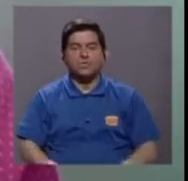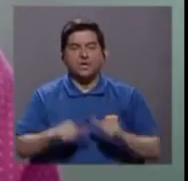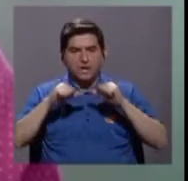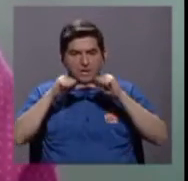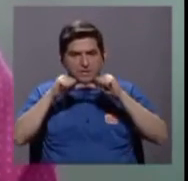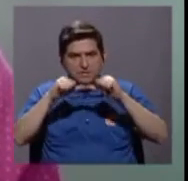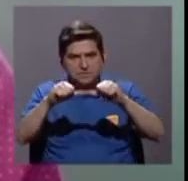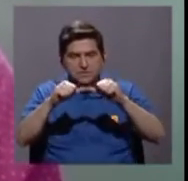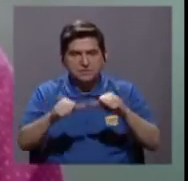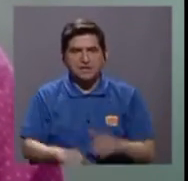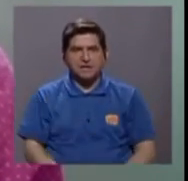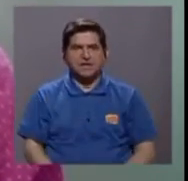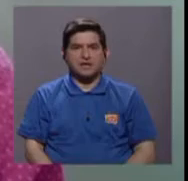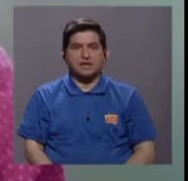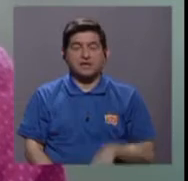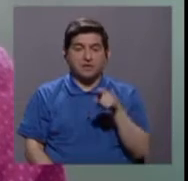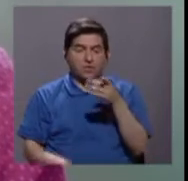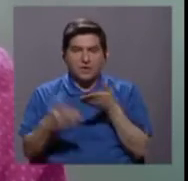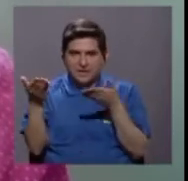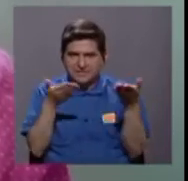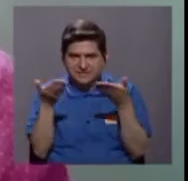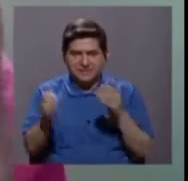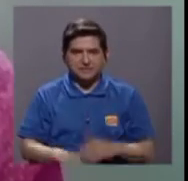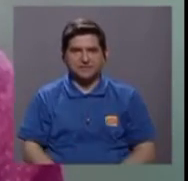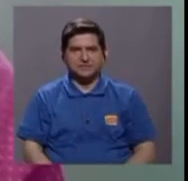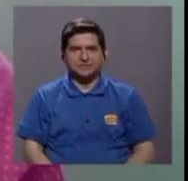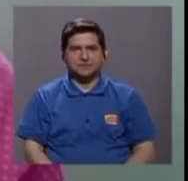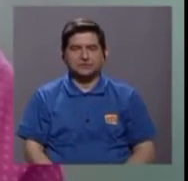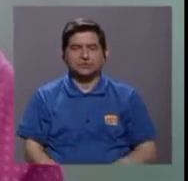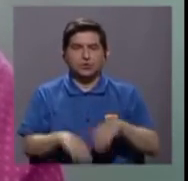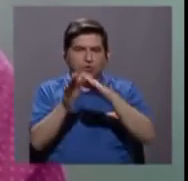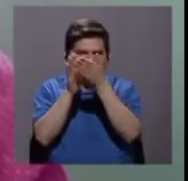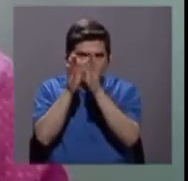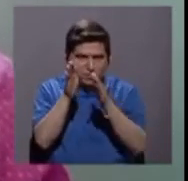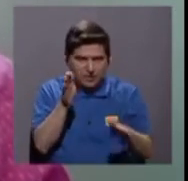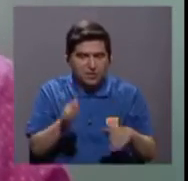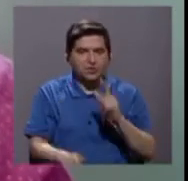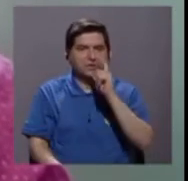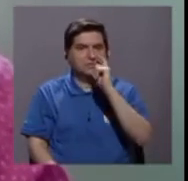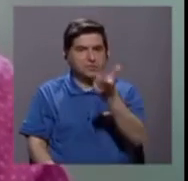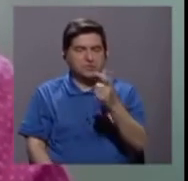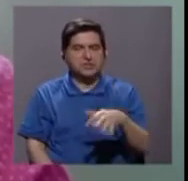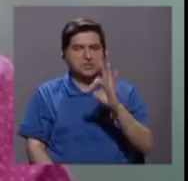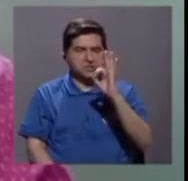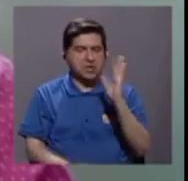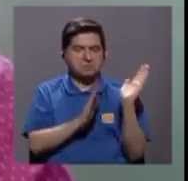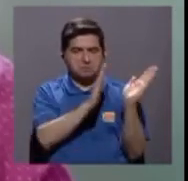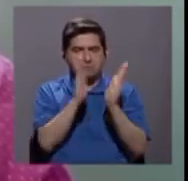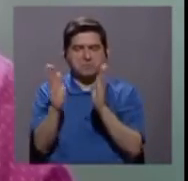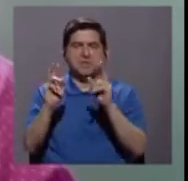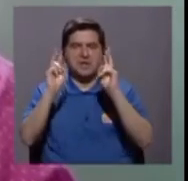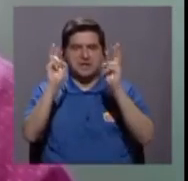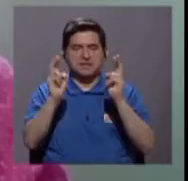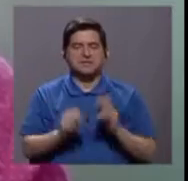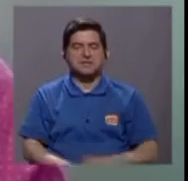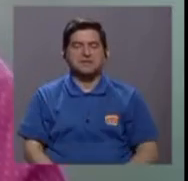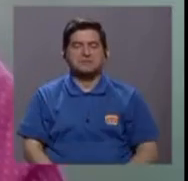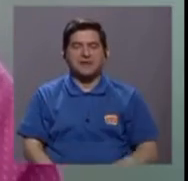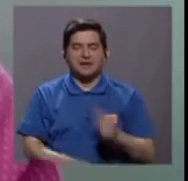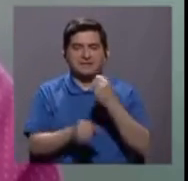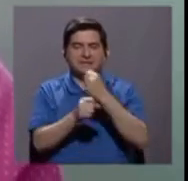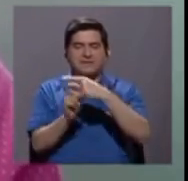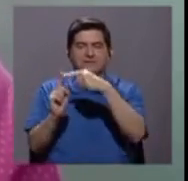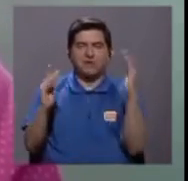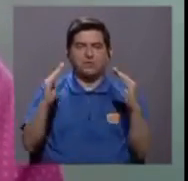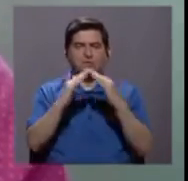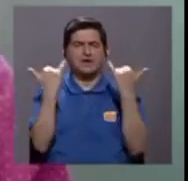continuar brindando nuestros servicios. Ahí, digamos, bueno, la Contraloría dichosamente está muy bien preparada para el teletrabajo, ya eso lo veníamos